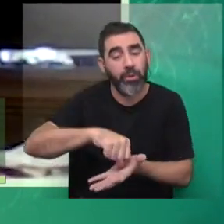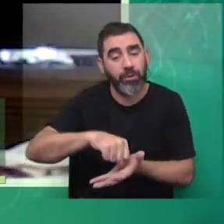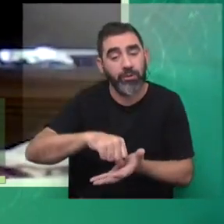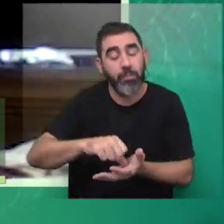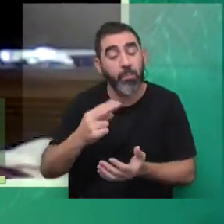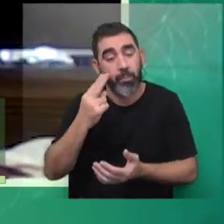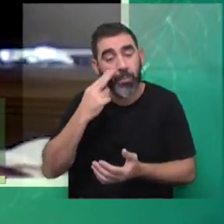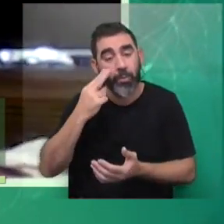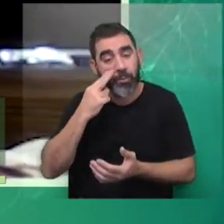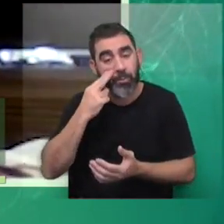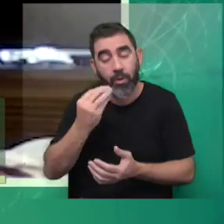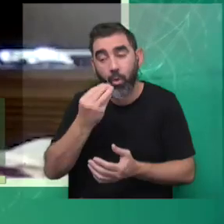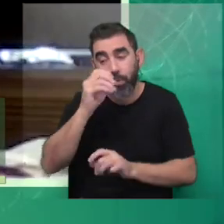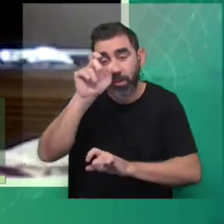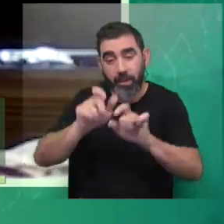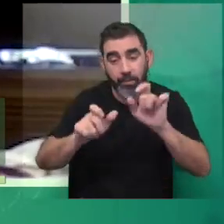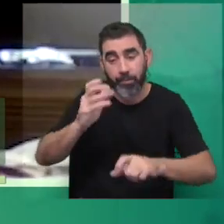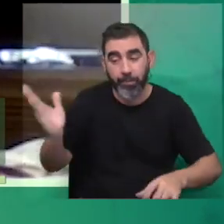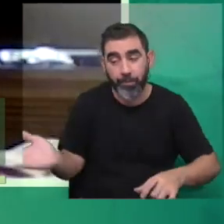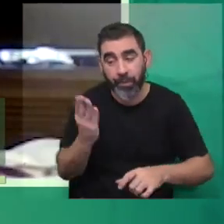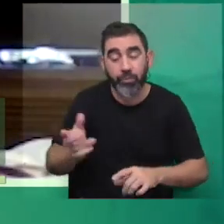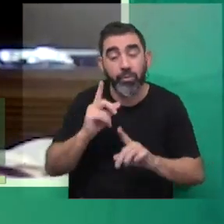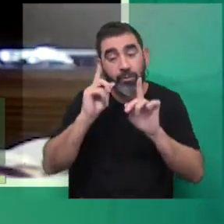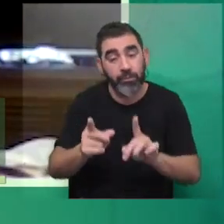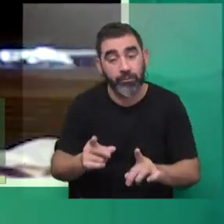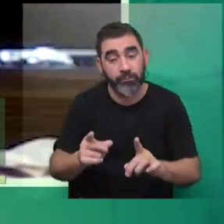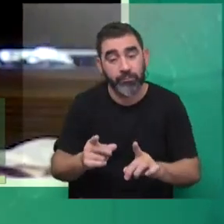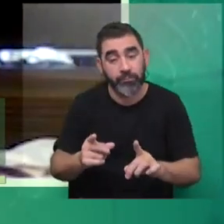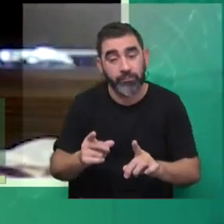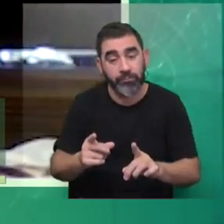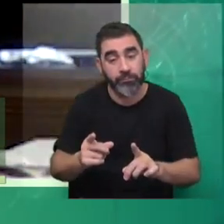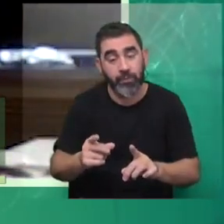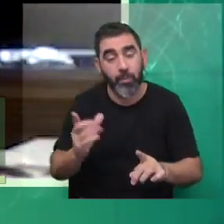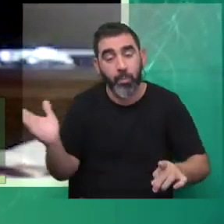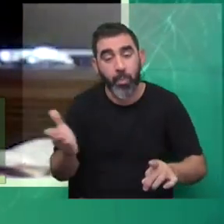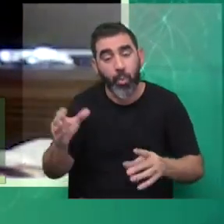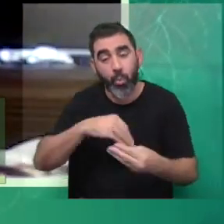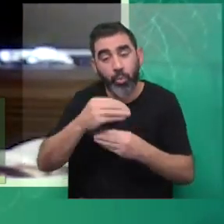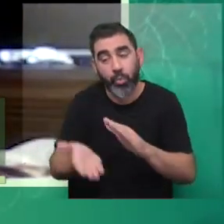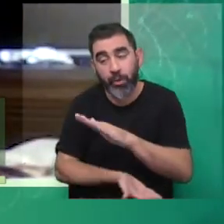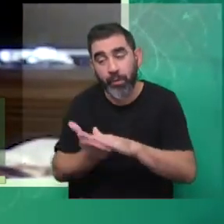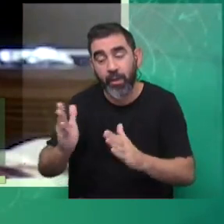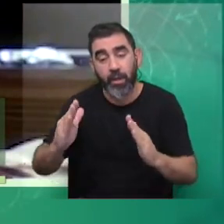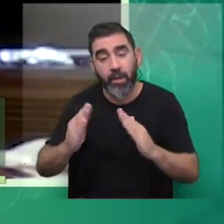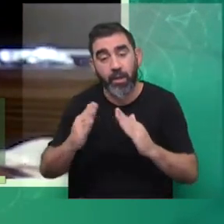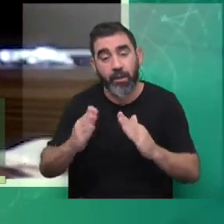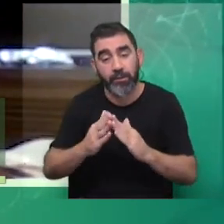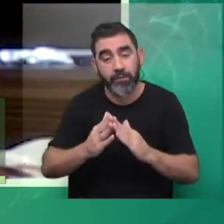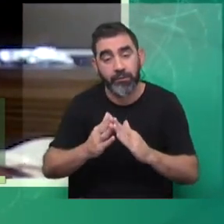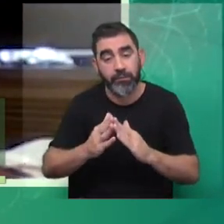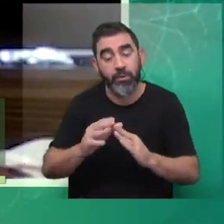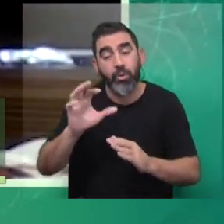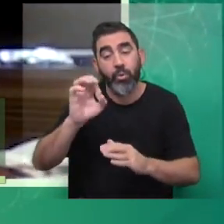compromete el sustento de la gente y por sobre todas las cosas se saca a productores y a familias de sus hogares Y la y la